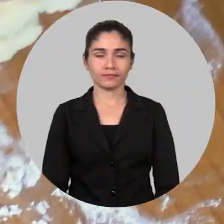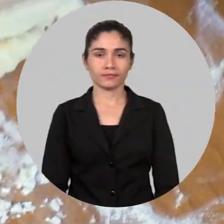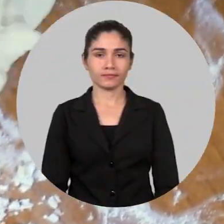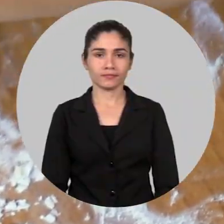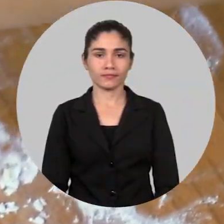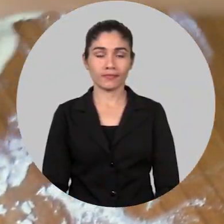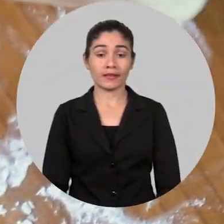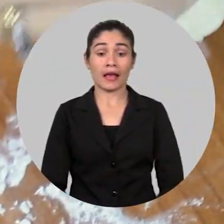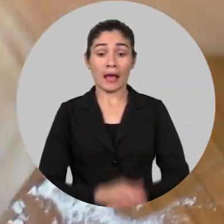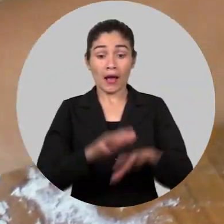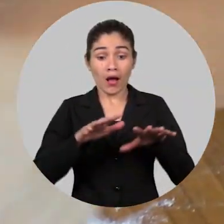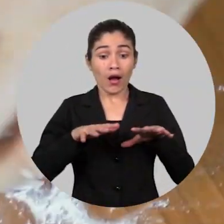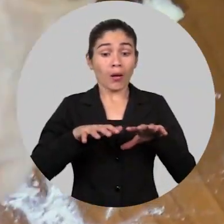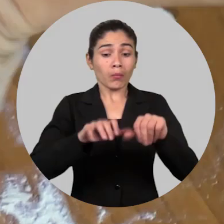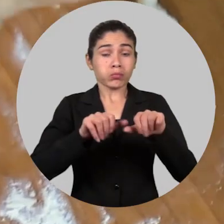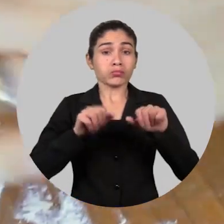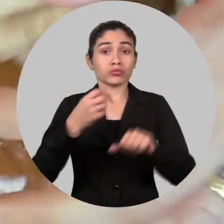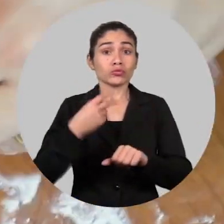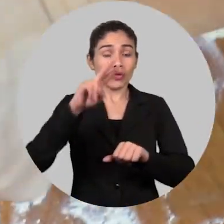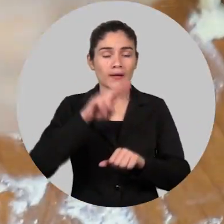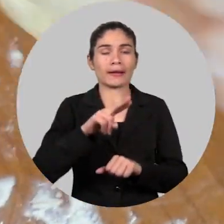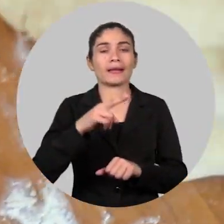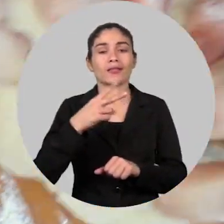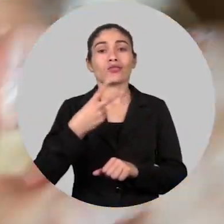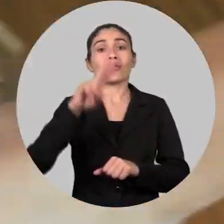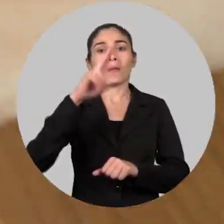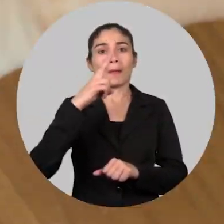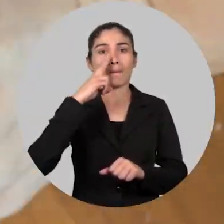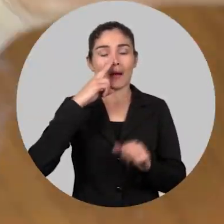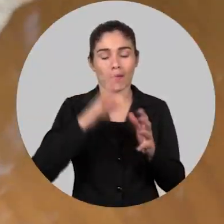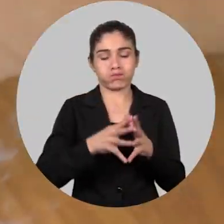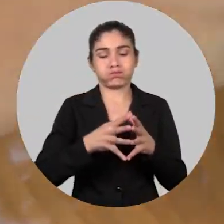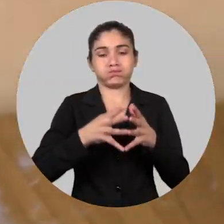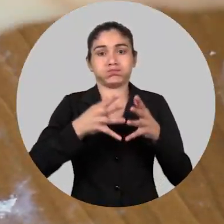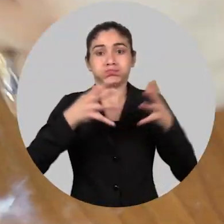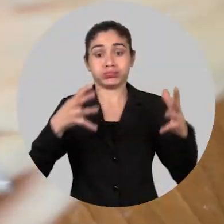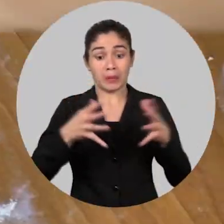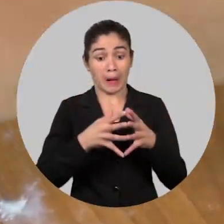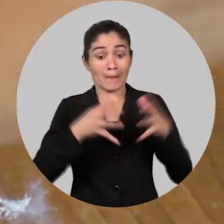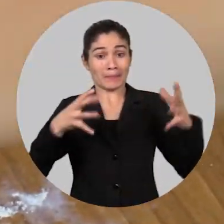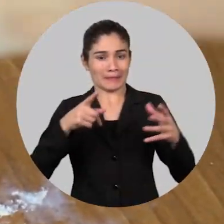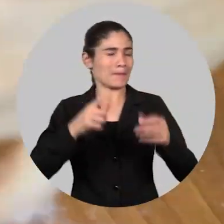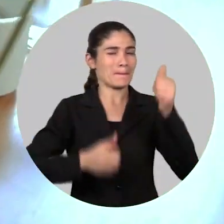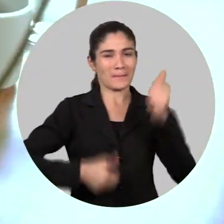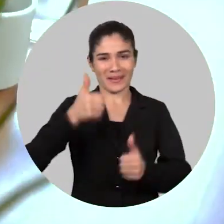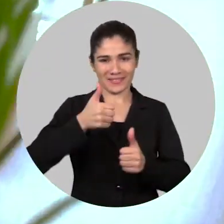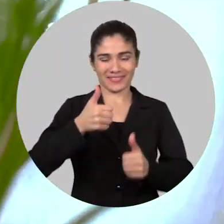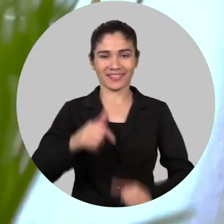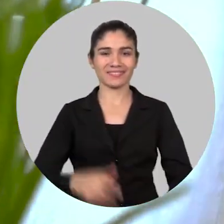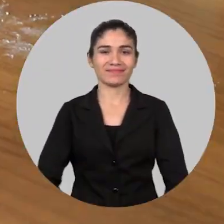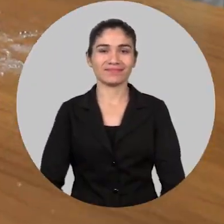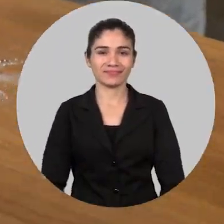Y cuando más amasamos, más ayuda, la masa va a crecer más. Cuando más crece, es mejor.